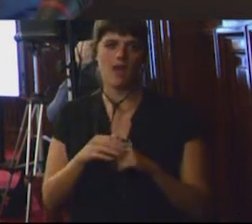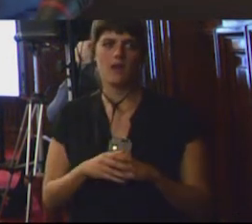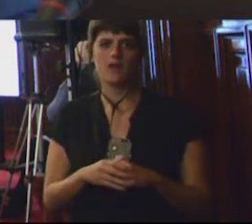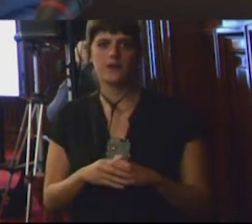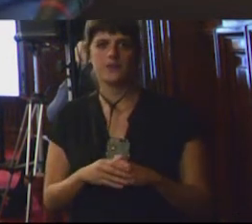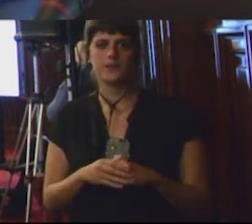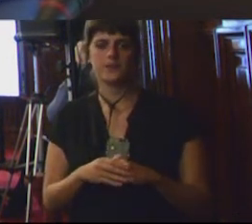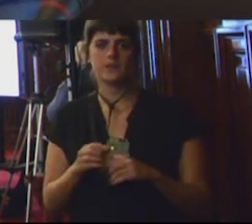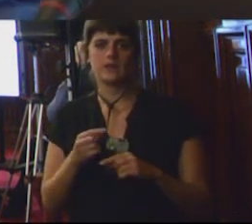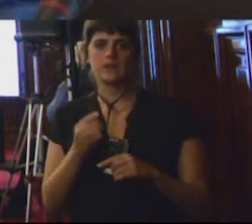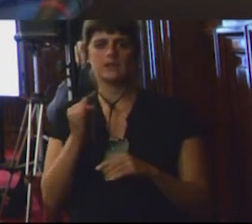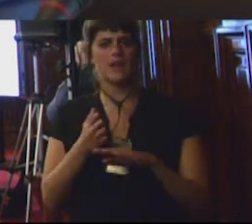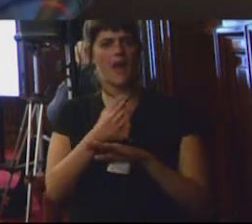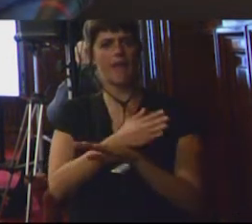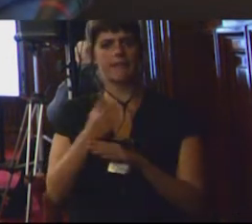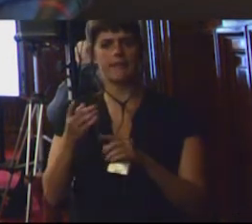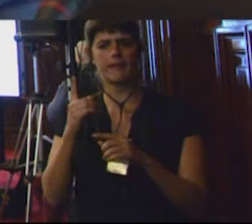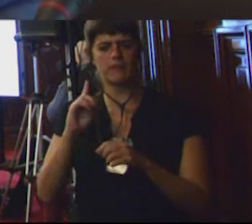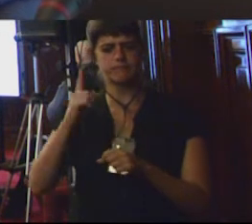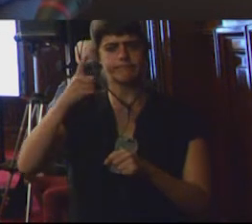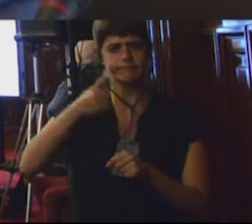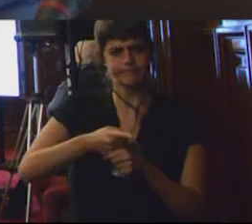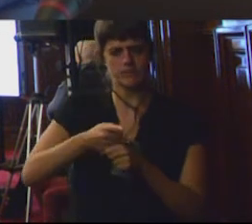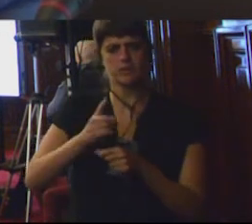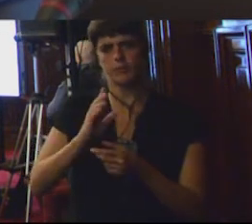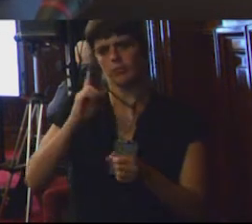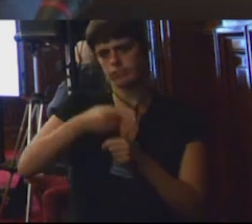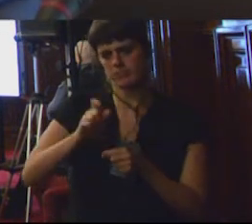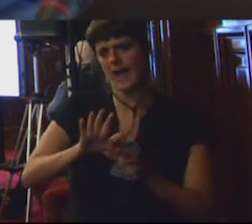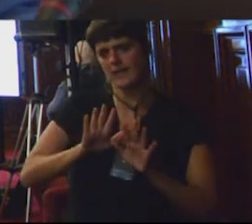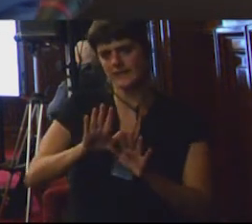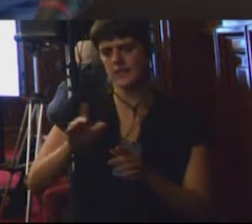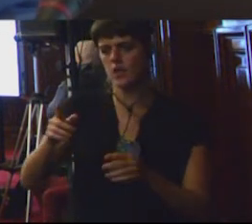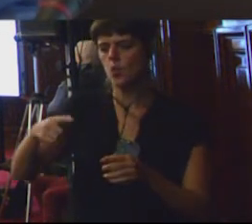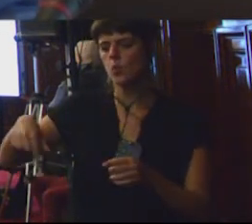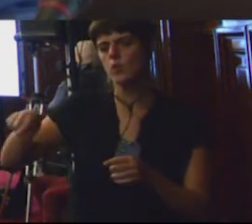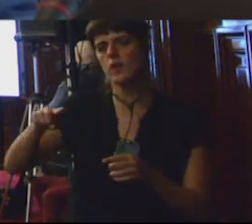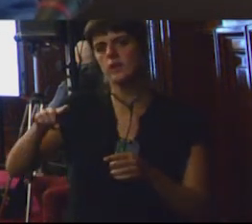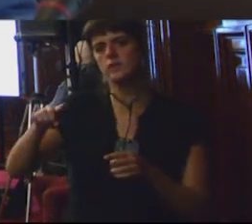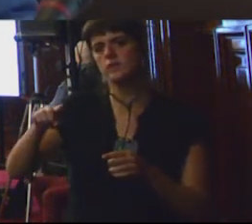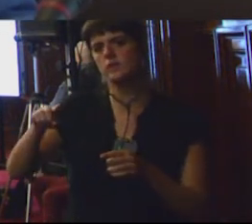una resolución de esa naturaleza, ¿cuál sería la consulta para